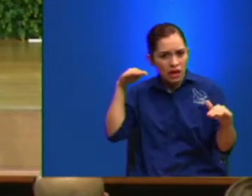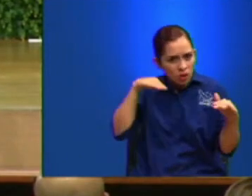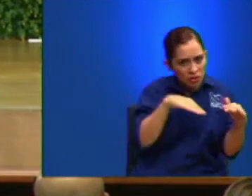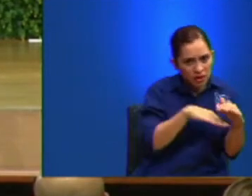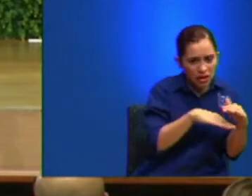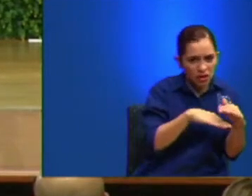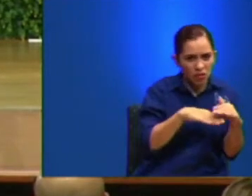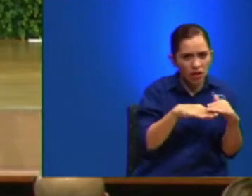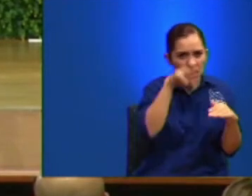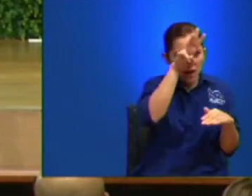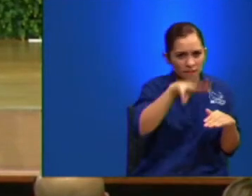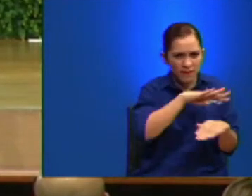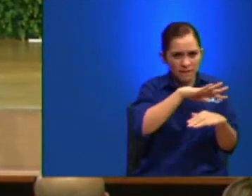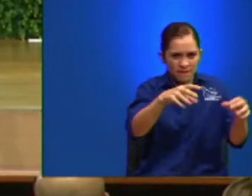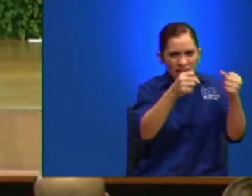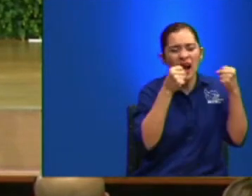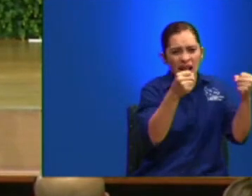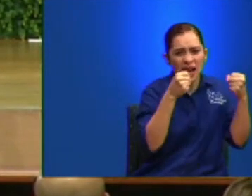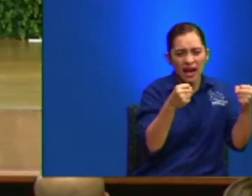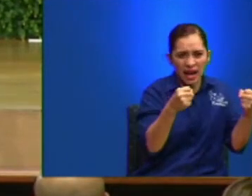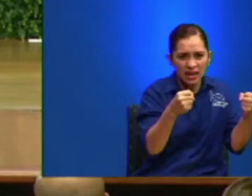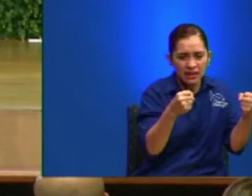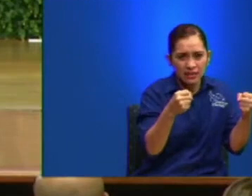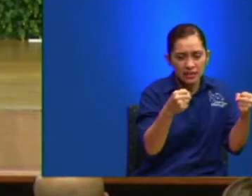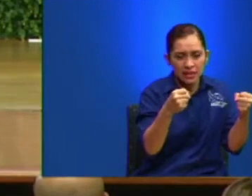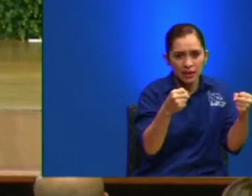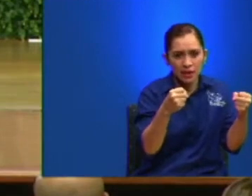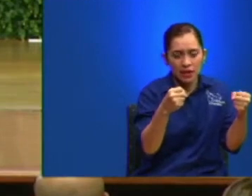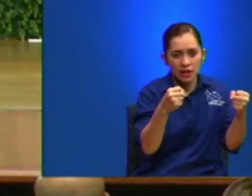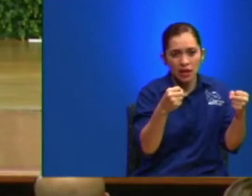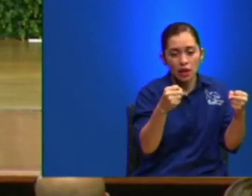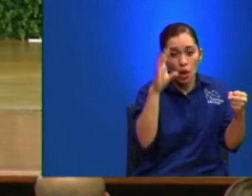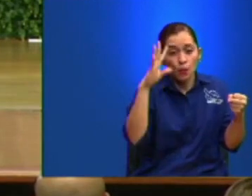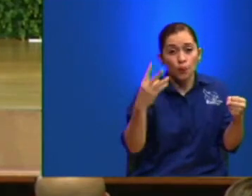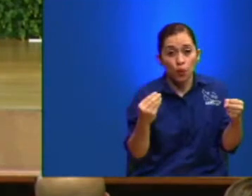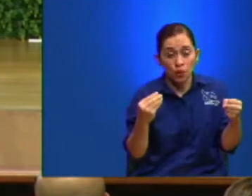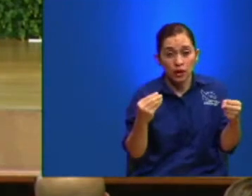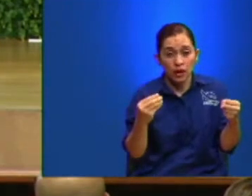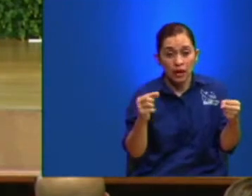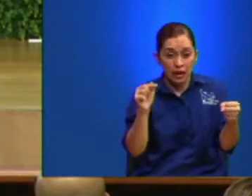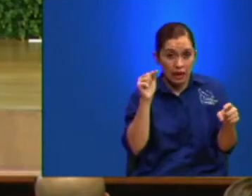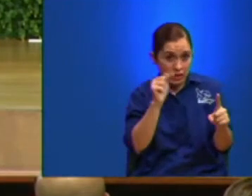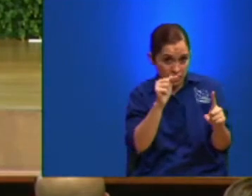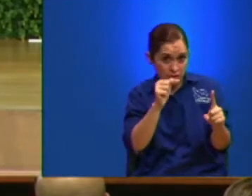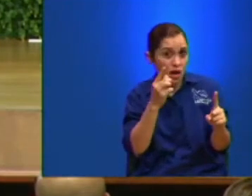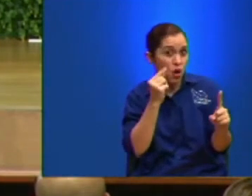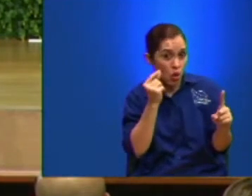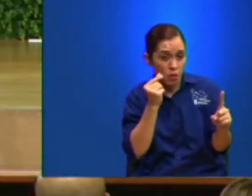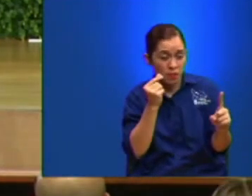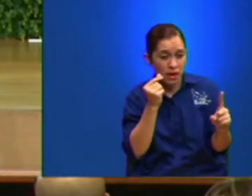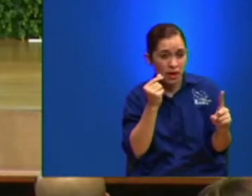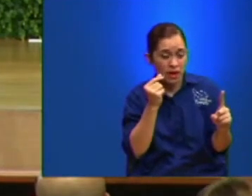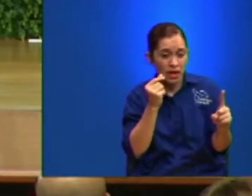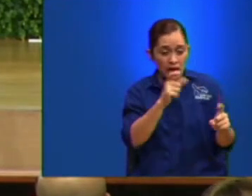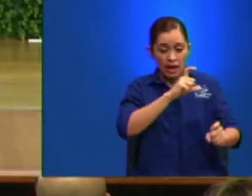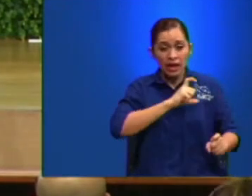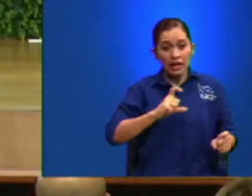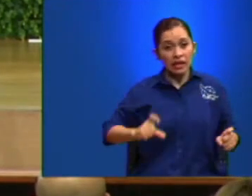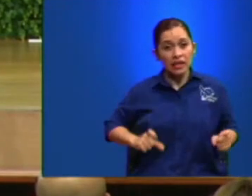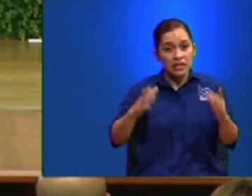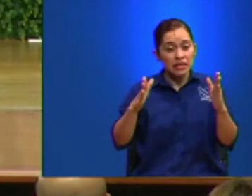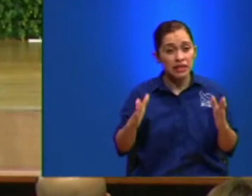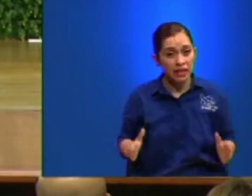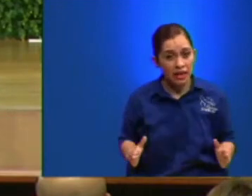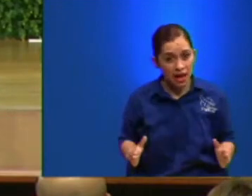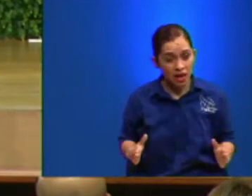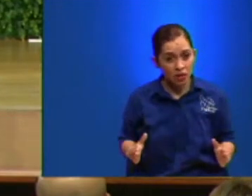y por cristiano y él empezó a hacer en base a la genealogía a partir de la